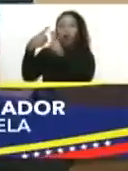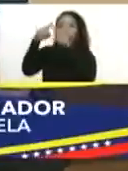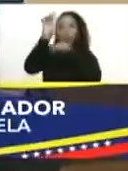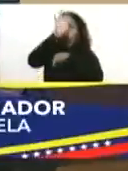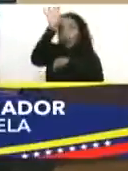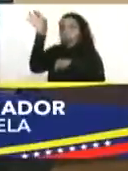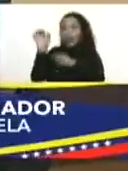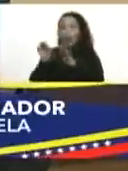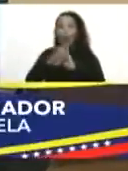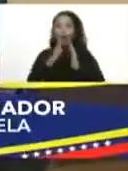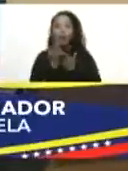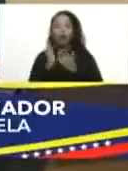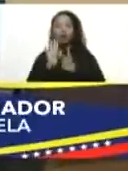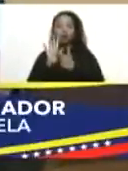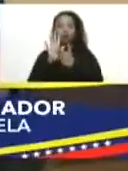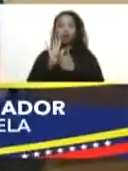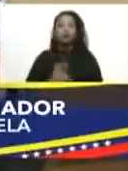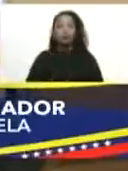del mundo.